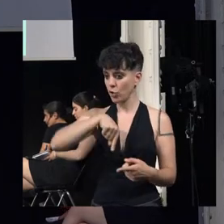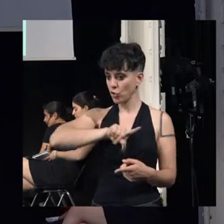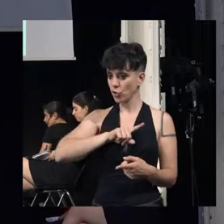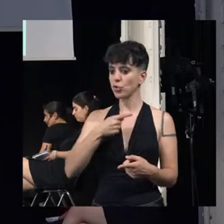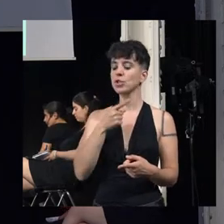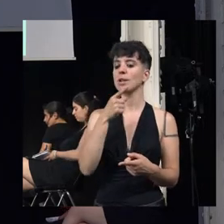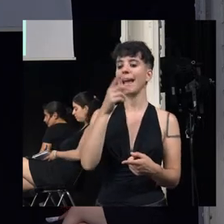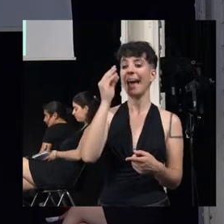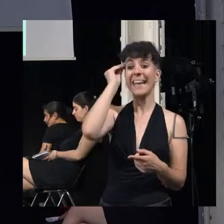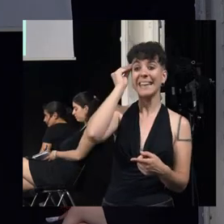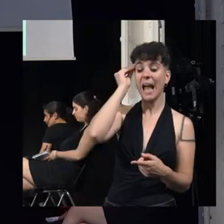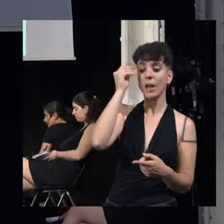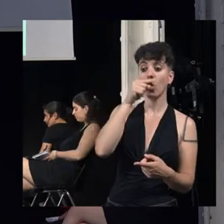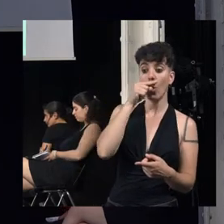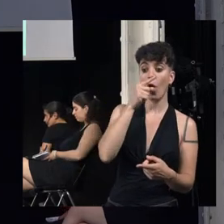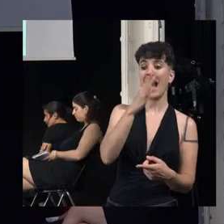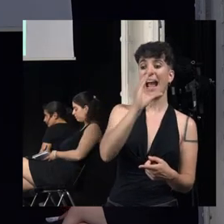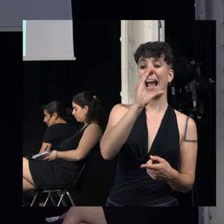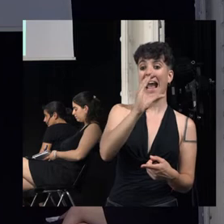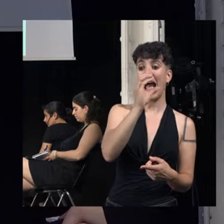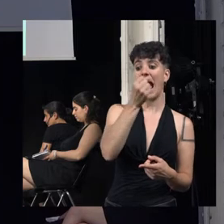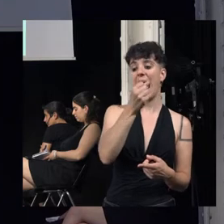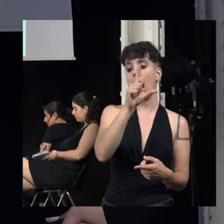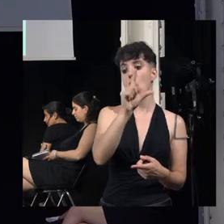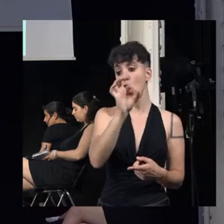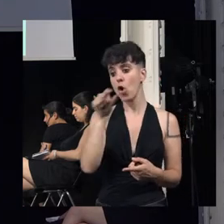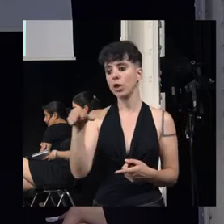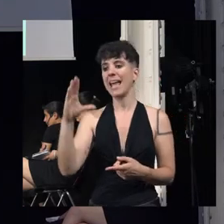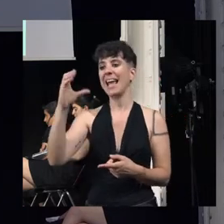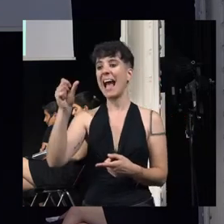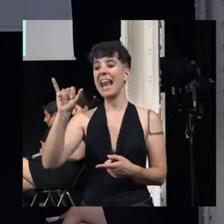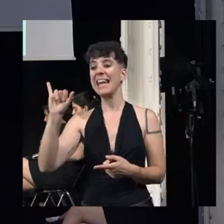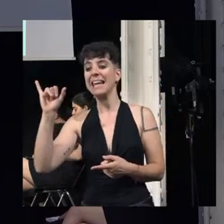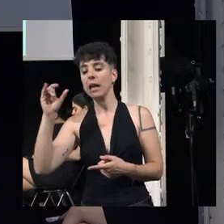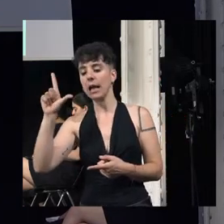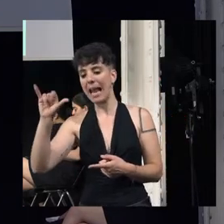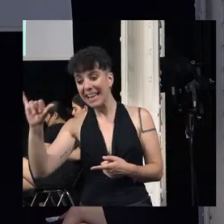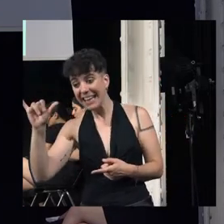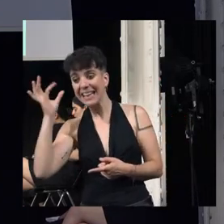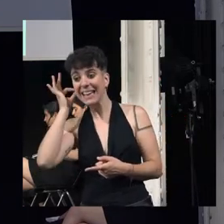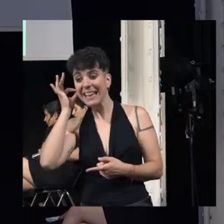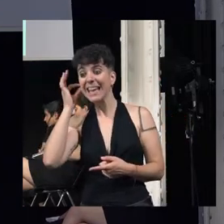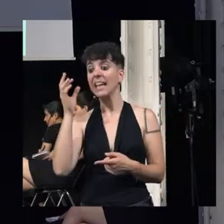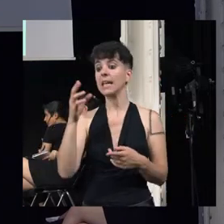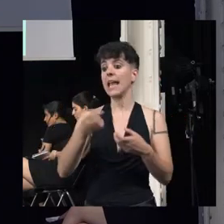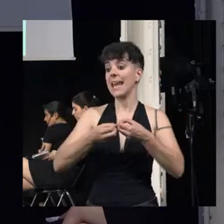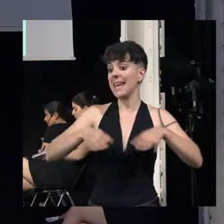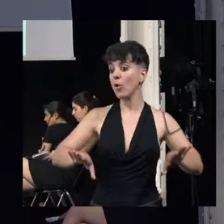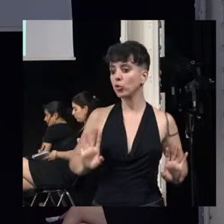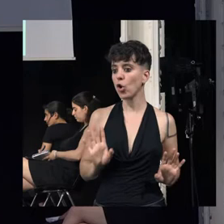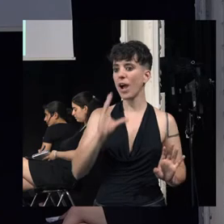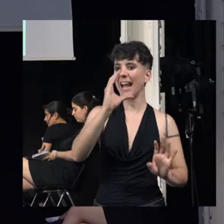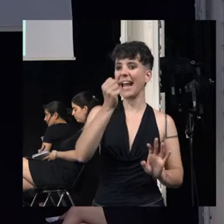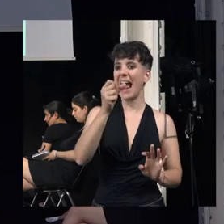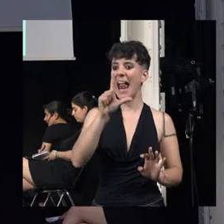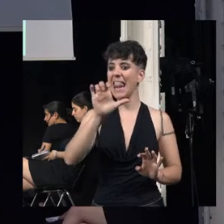caló, una gitana es una calí, y el plural es neutro, decimos calé. Con lo cual, me atrevo a